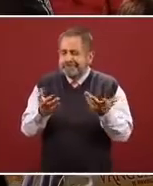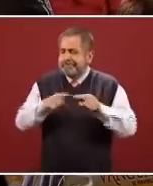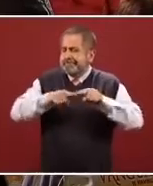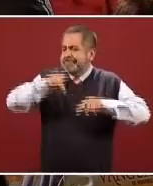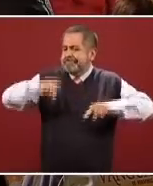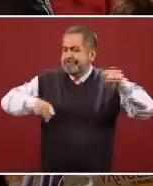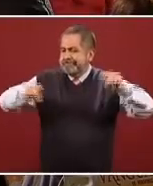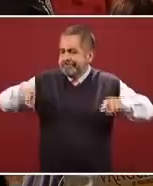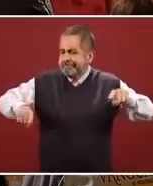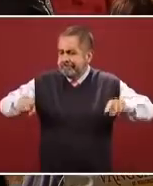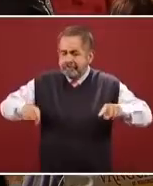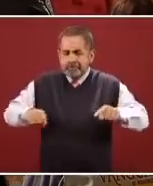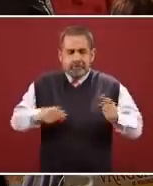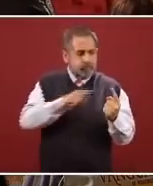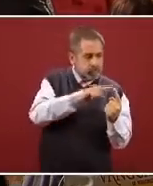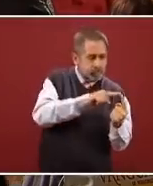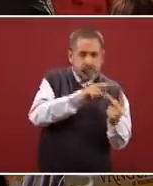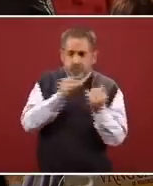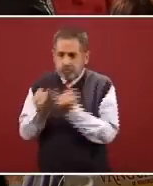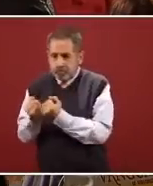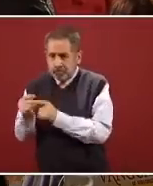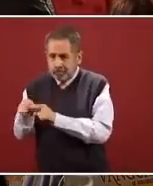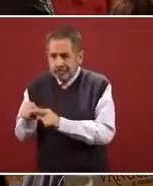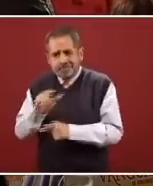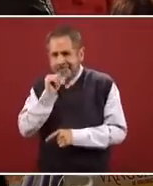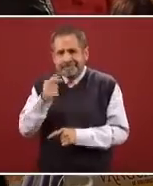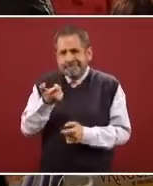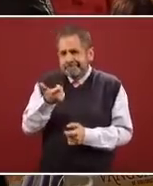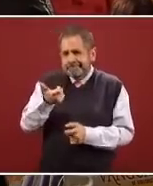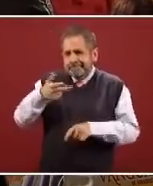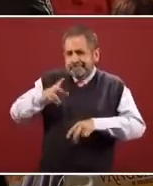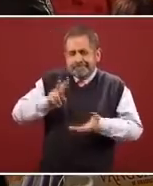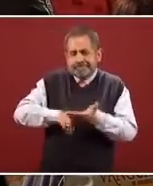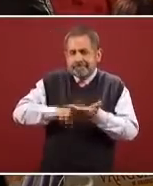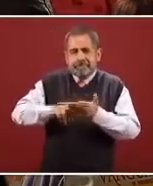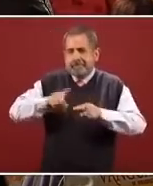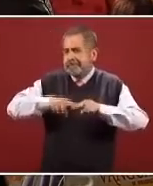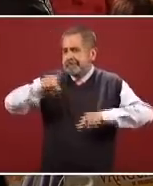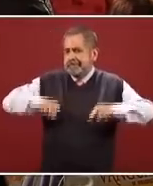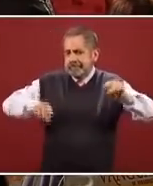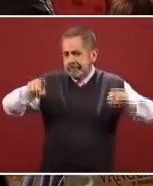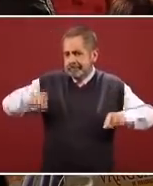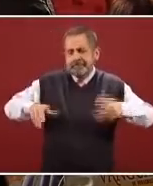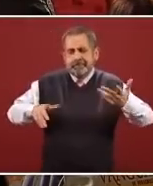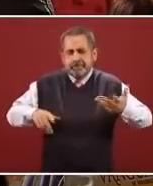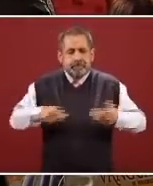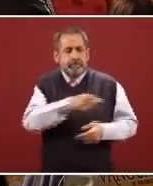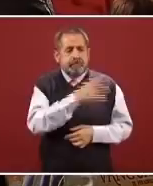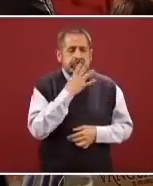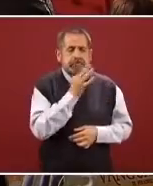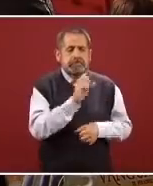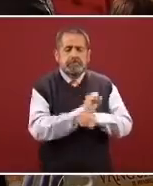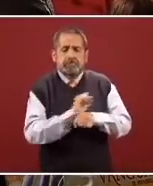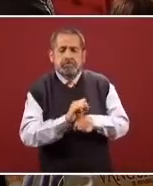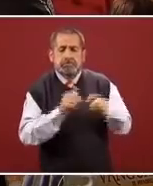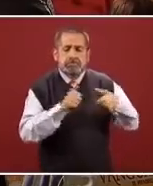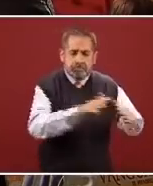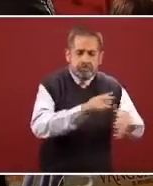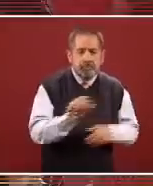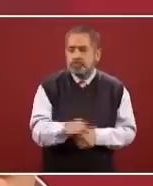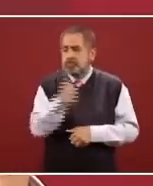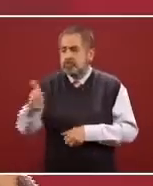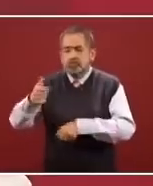El costo de esta persona que estuvo 2 días hospitalizado versus esta persona que estuvo hasta en terapia intensiva porque así lo requirió es